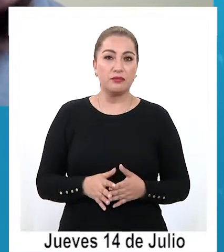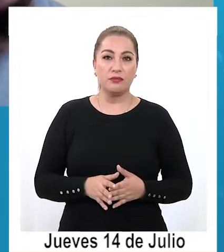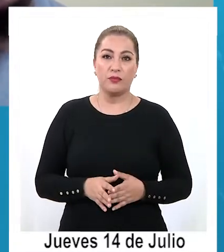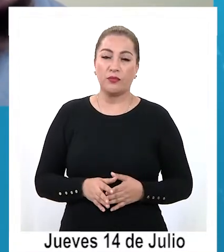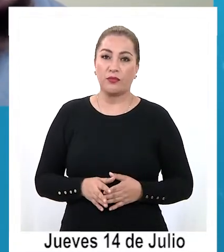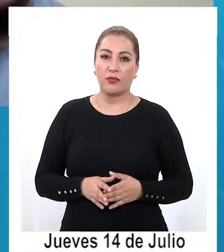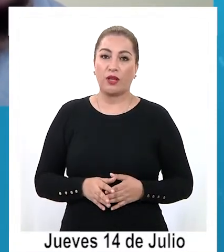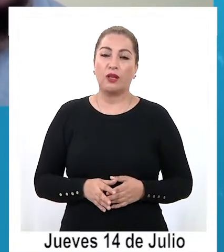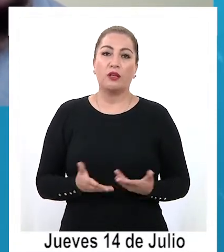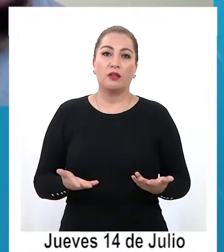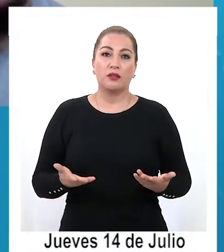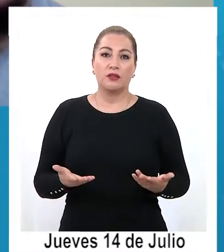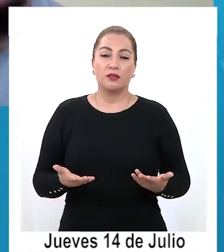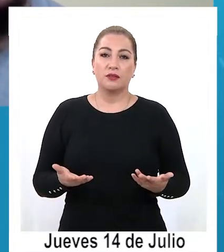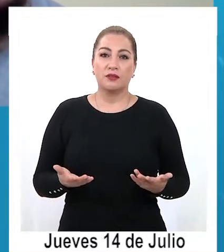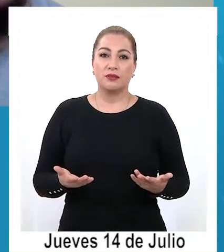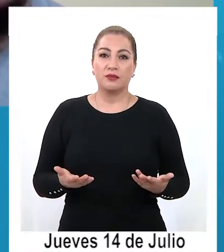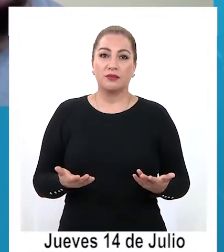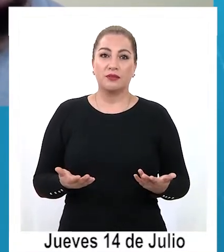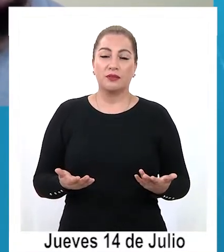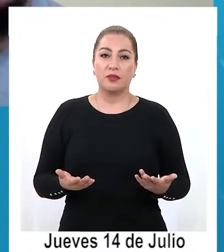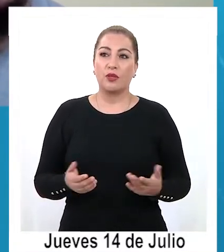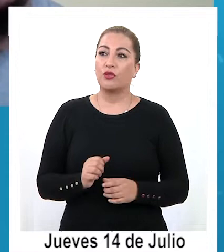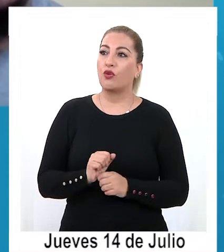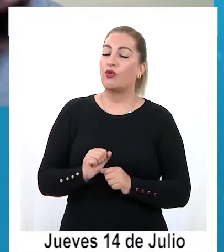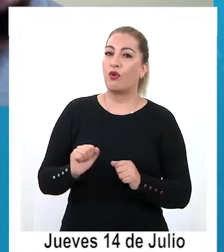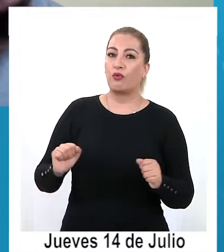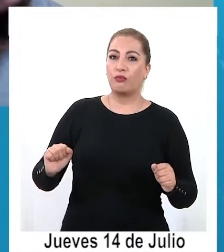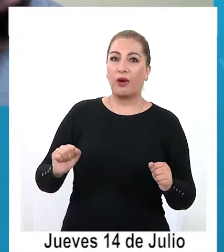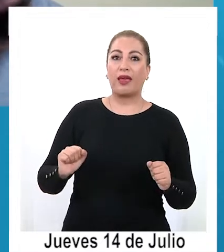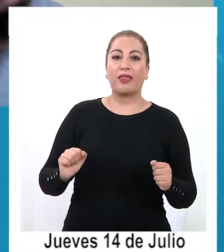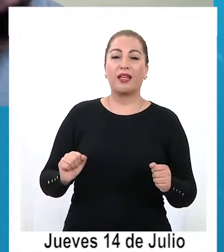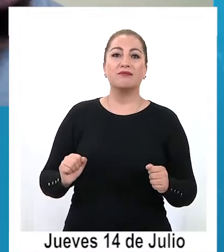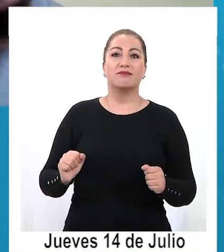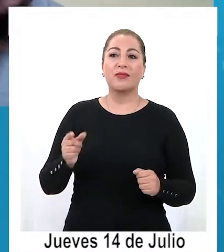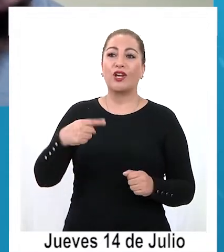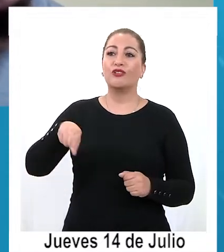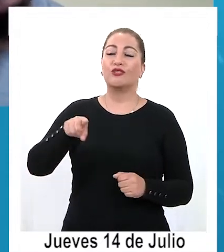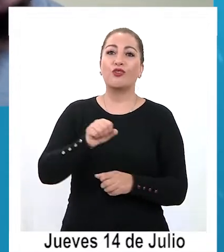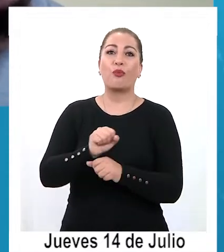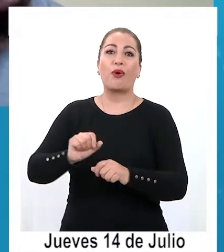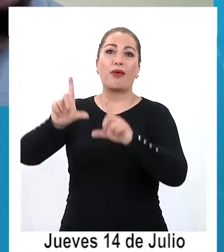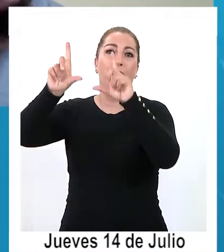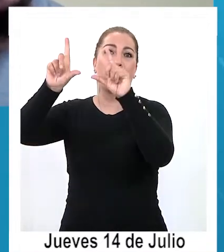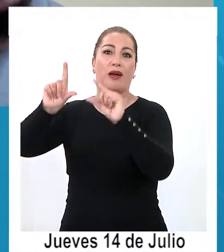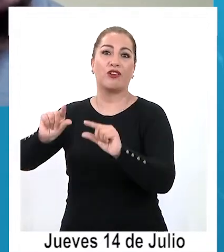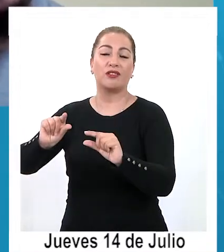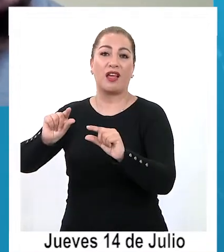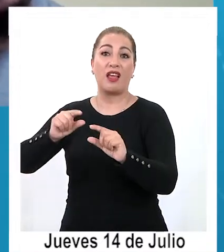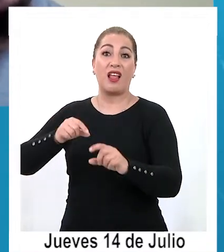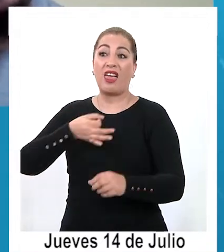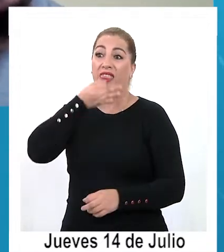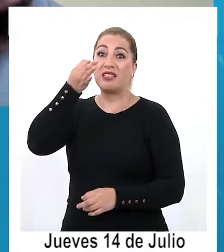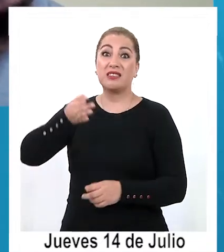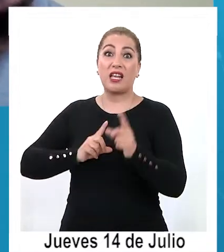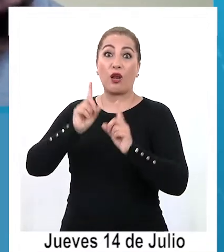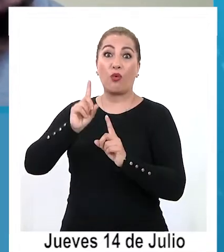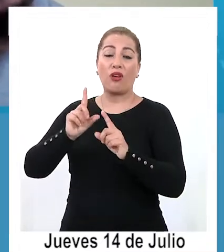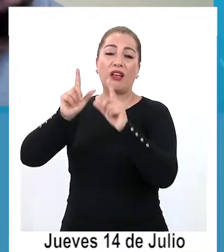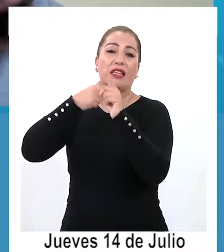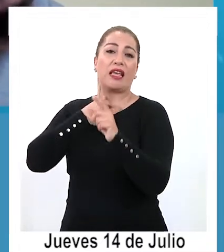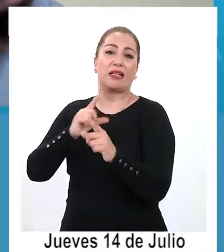ver con algo cultural, nuestra incapacidad de poder ser más sintéticas o sintéticos a la hora de expresar algunos